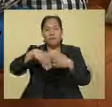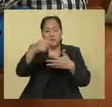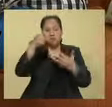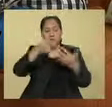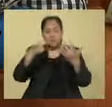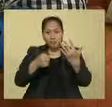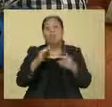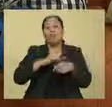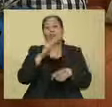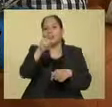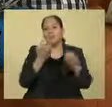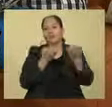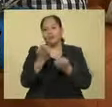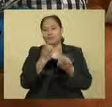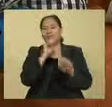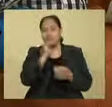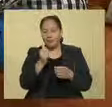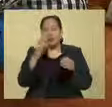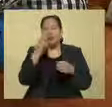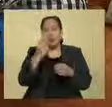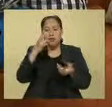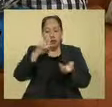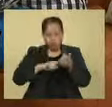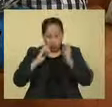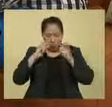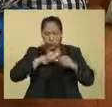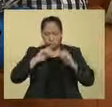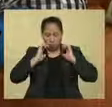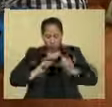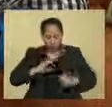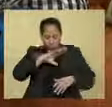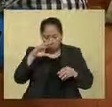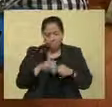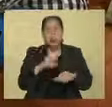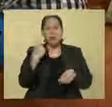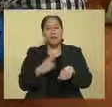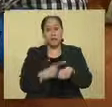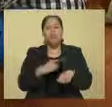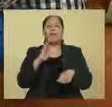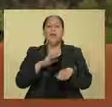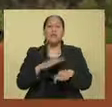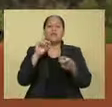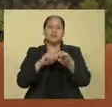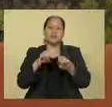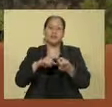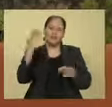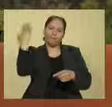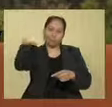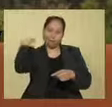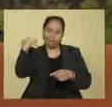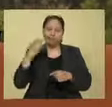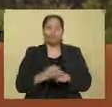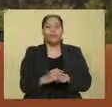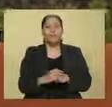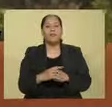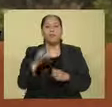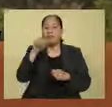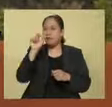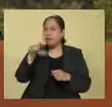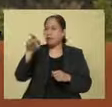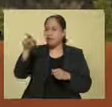vez afecta a toda nuestra estructura y básicamente la espalda. Sí. Ahora, regresando a tu pregunta de cómo puede